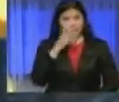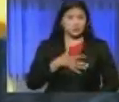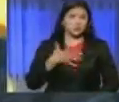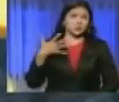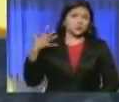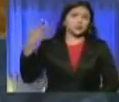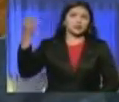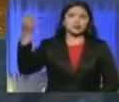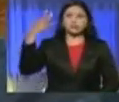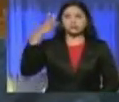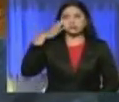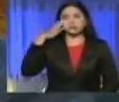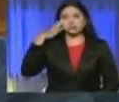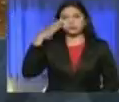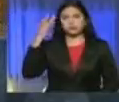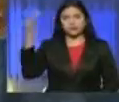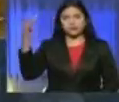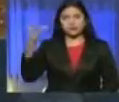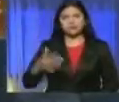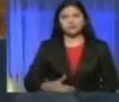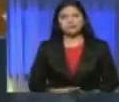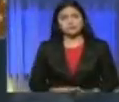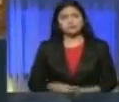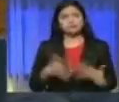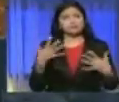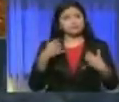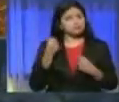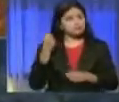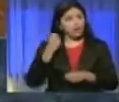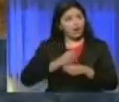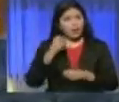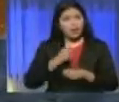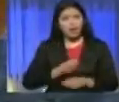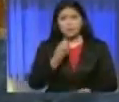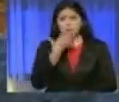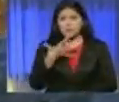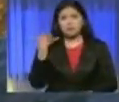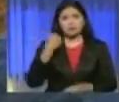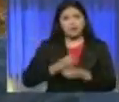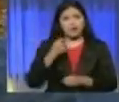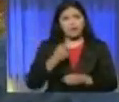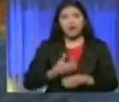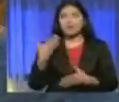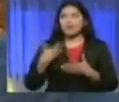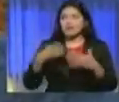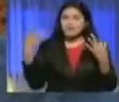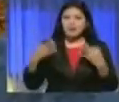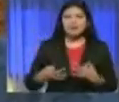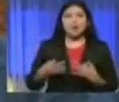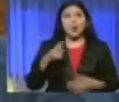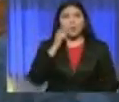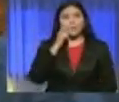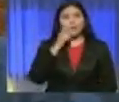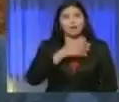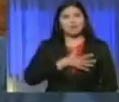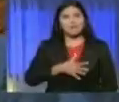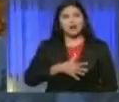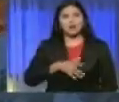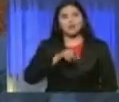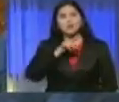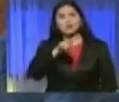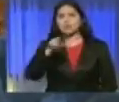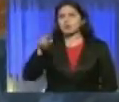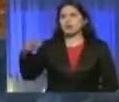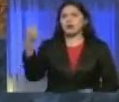luces y gran capacidad de trabajo, un verdadero dictador cuando se trata de